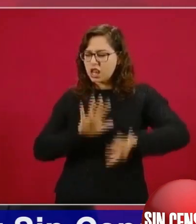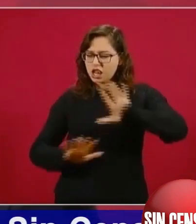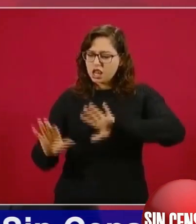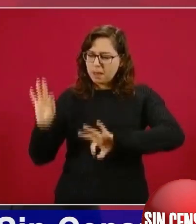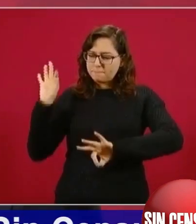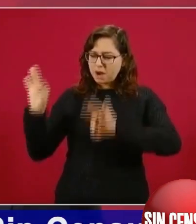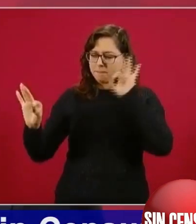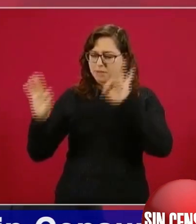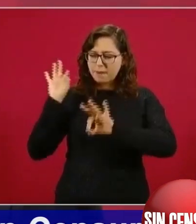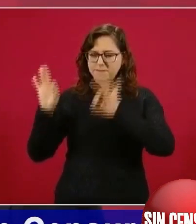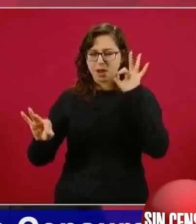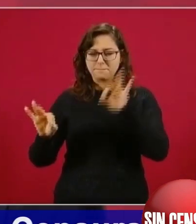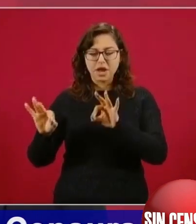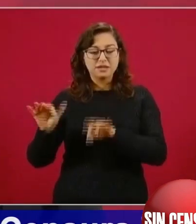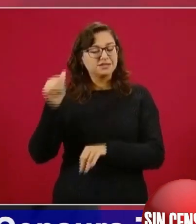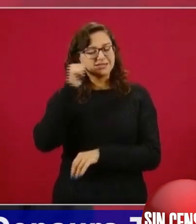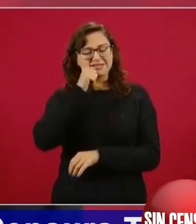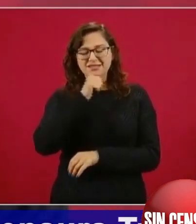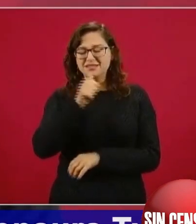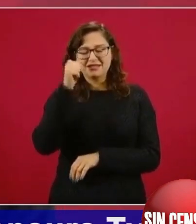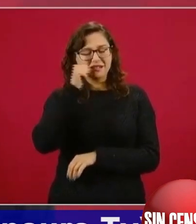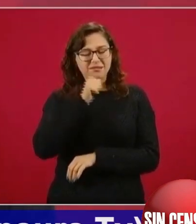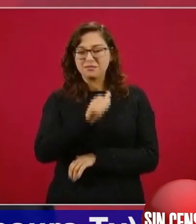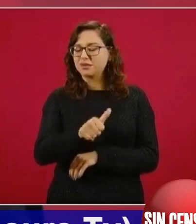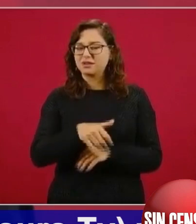que los